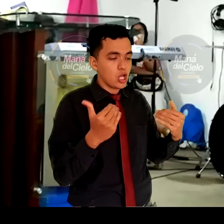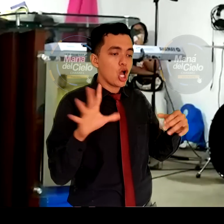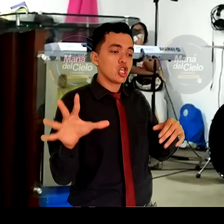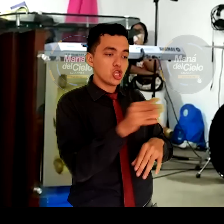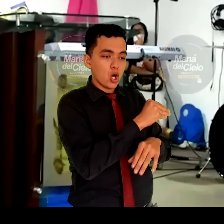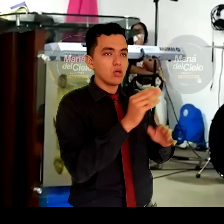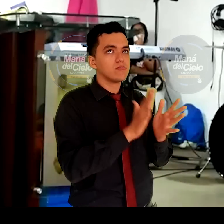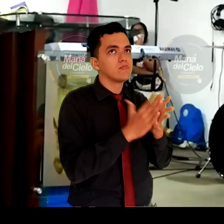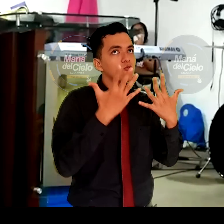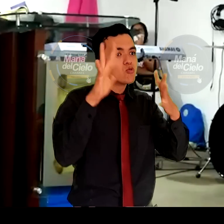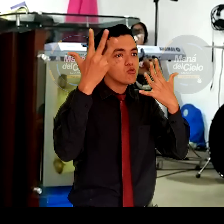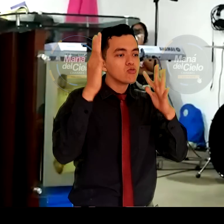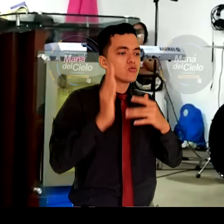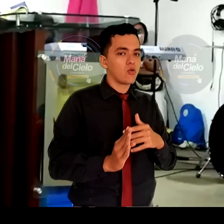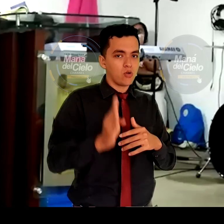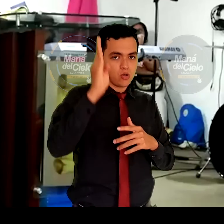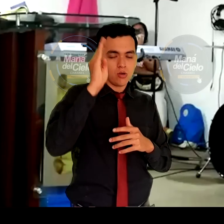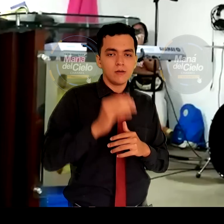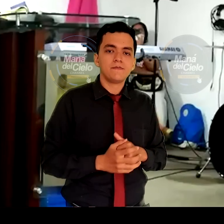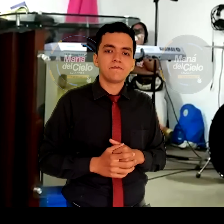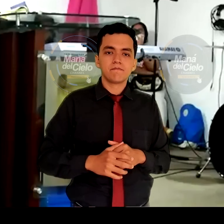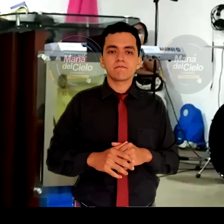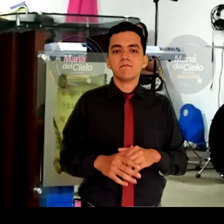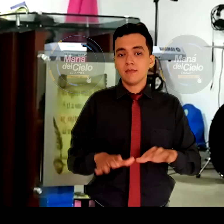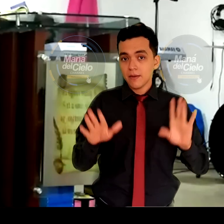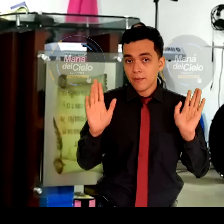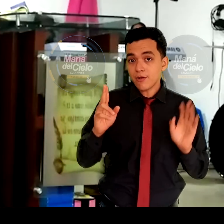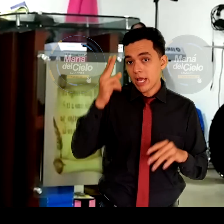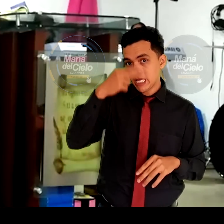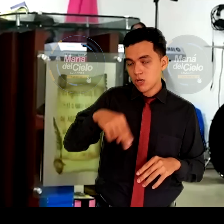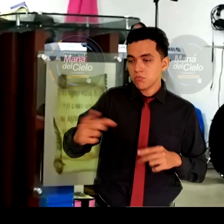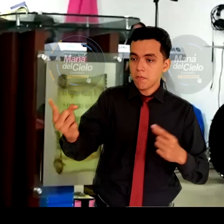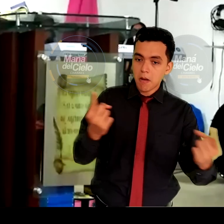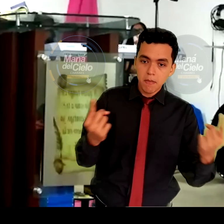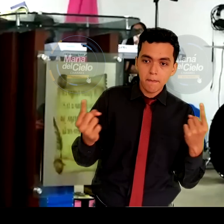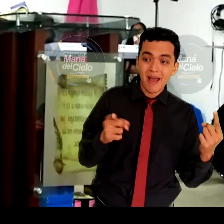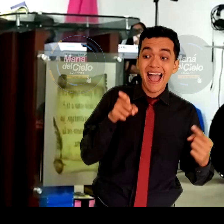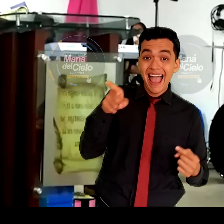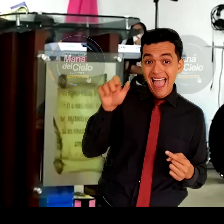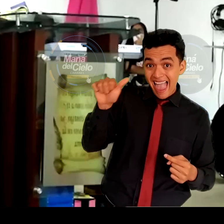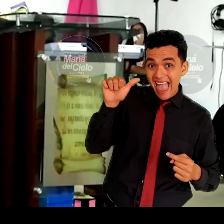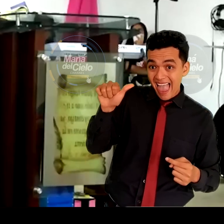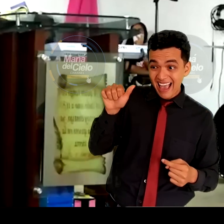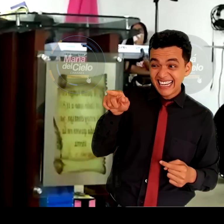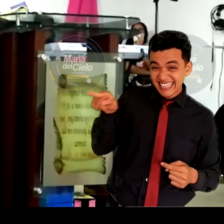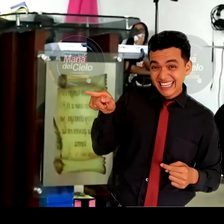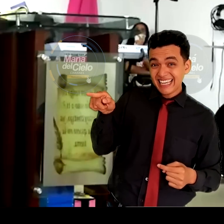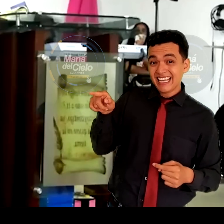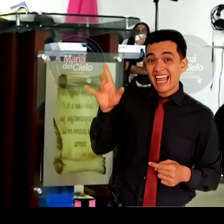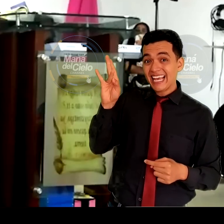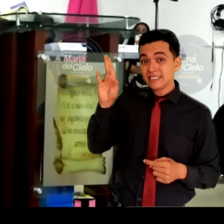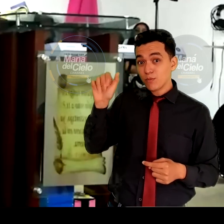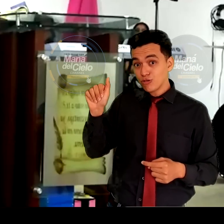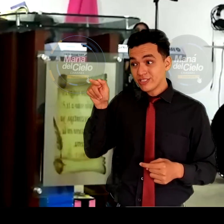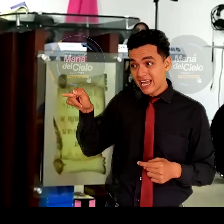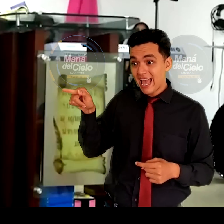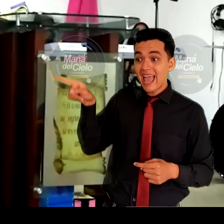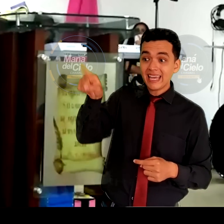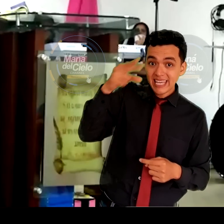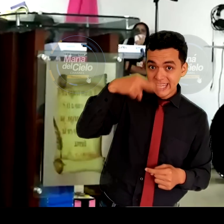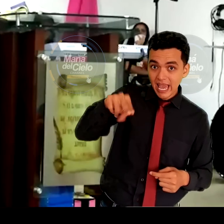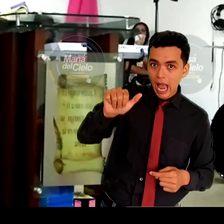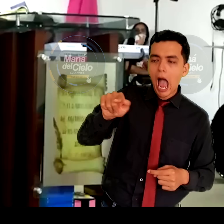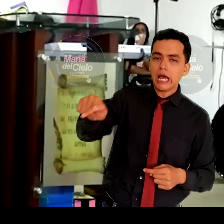Señor. Bueno, llegaron mis hijos porque yo sabía. Hicimos culto al Señor, la muchacha estaba ahí esa noche como en el Espíritu